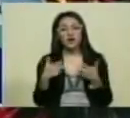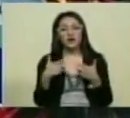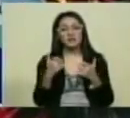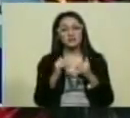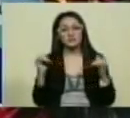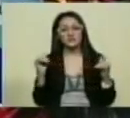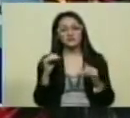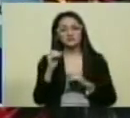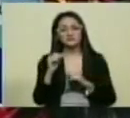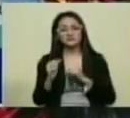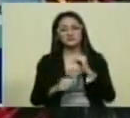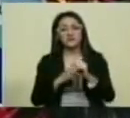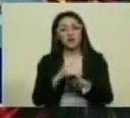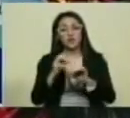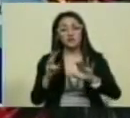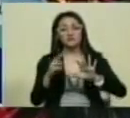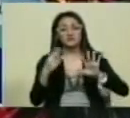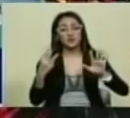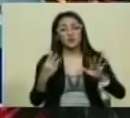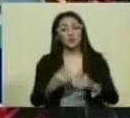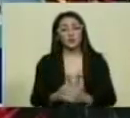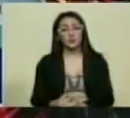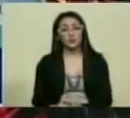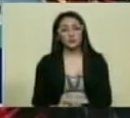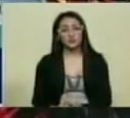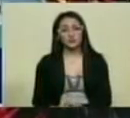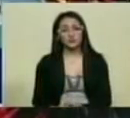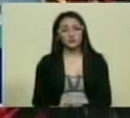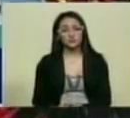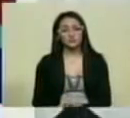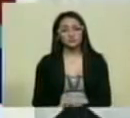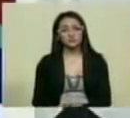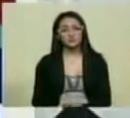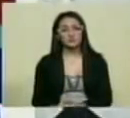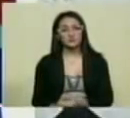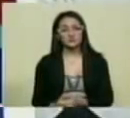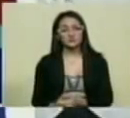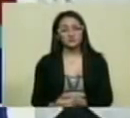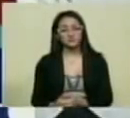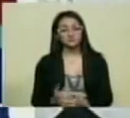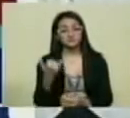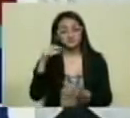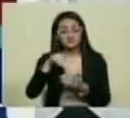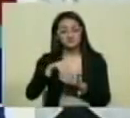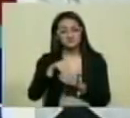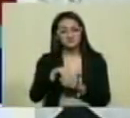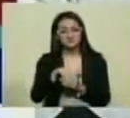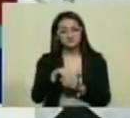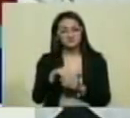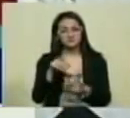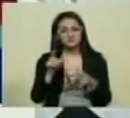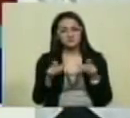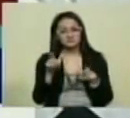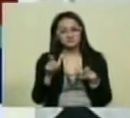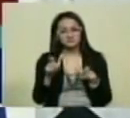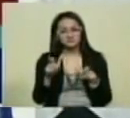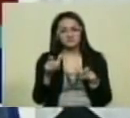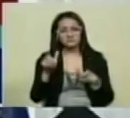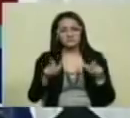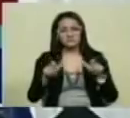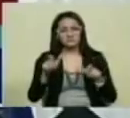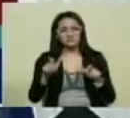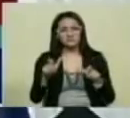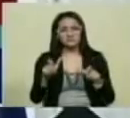del siglo XVIII, las estructuras sociales a lo interno y externo de nuestras sociedades están aún constituidos sobre